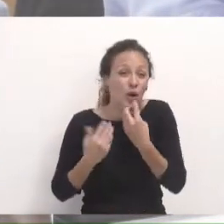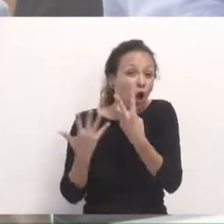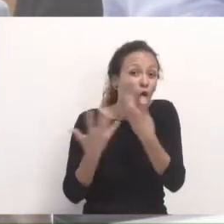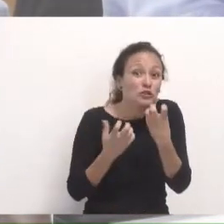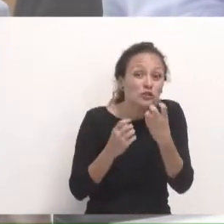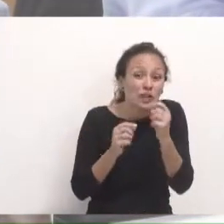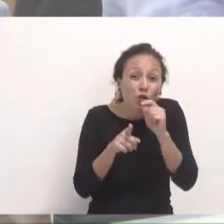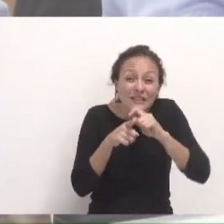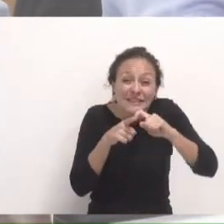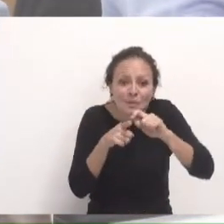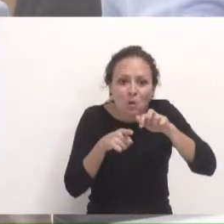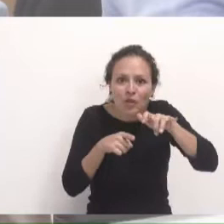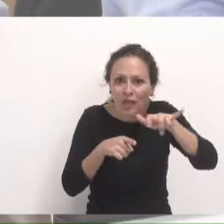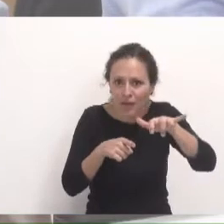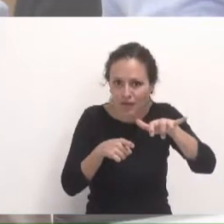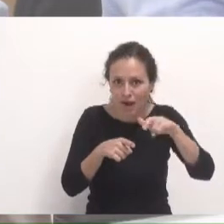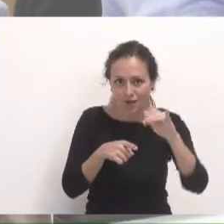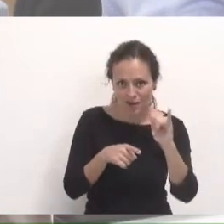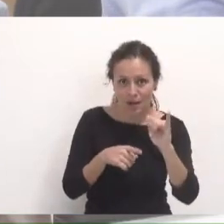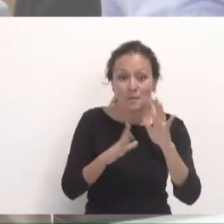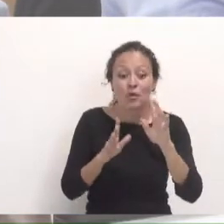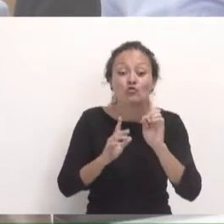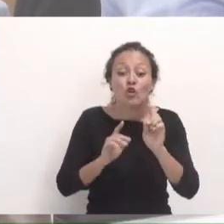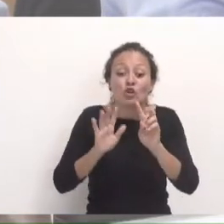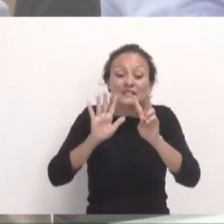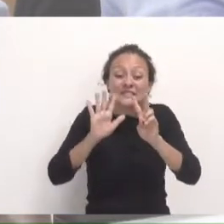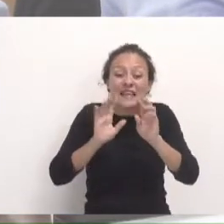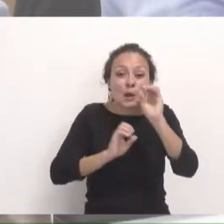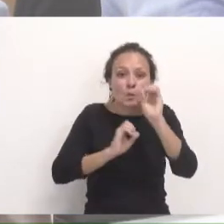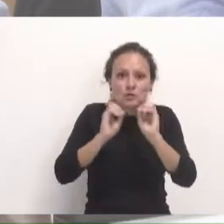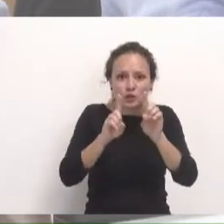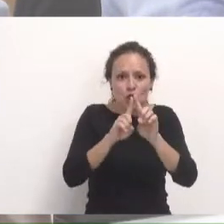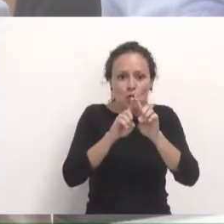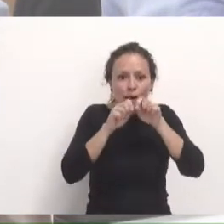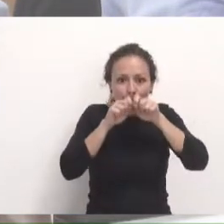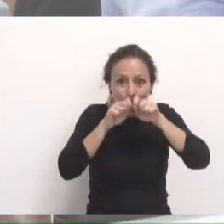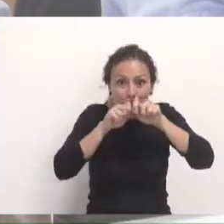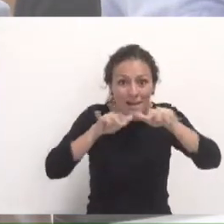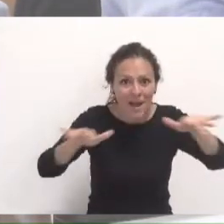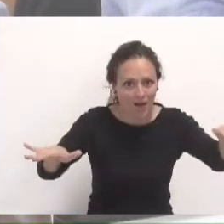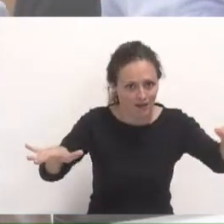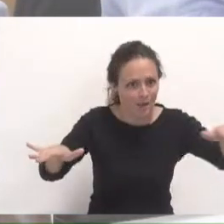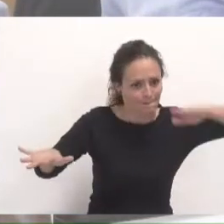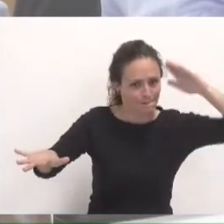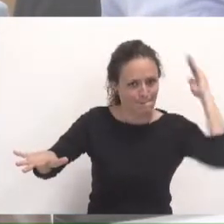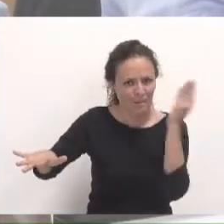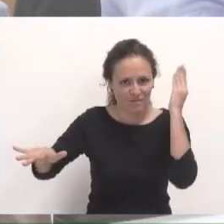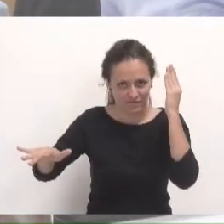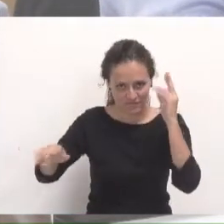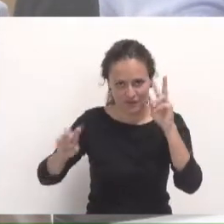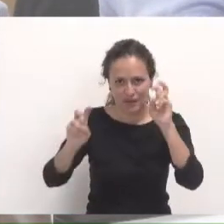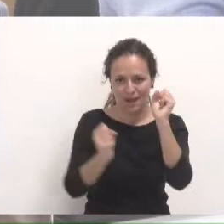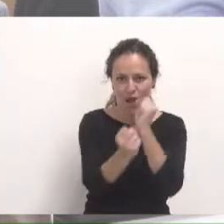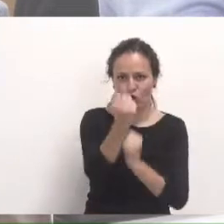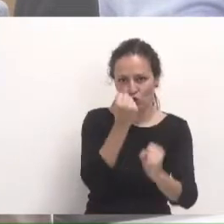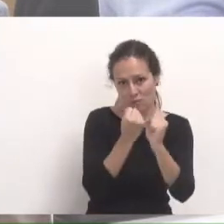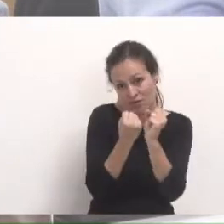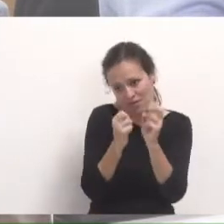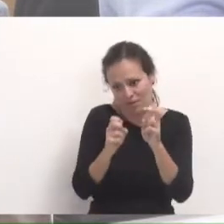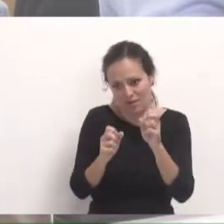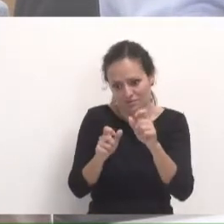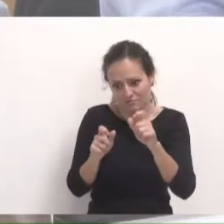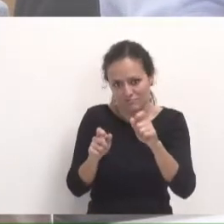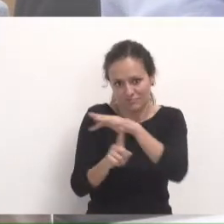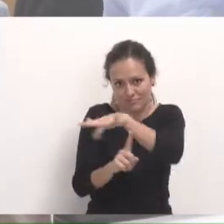mundo, pero solo el 7% están consideradas como plagas asociadas a daños económicos en el entorno humano.